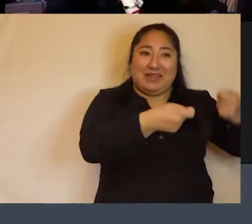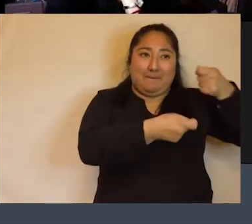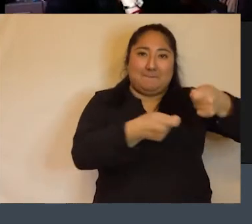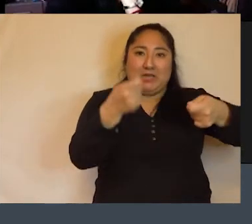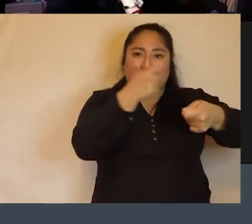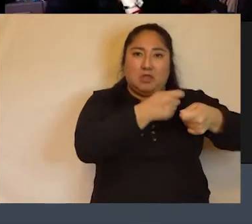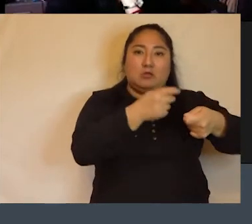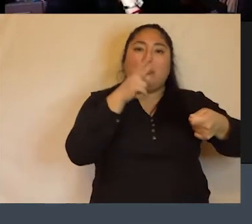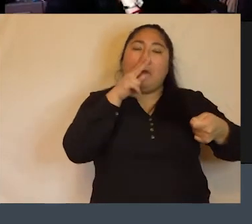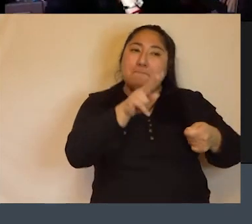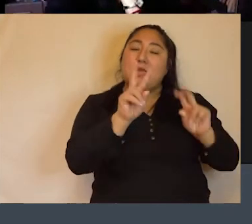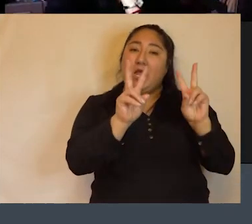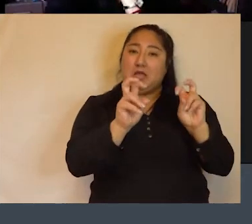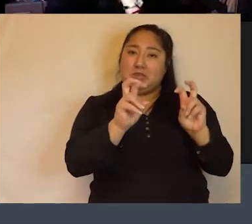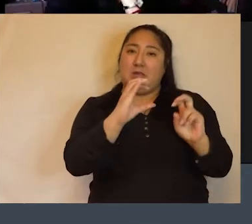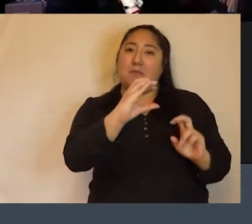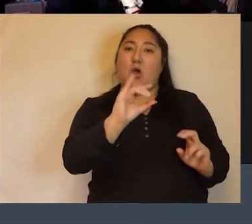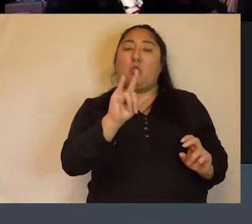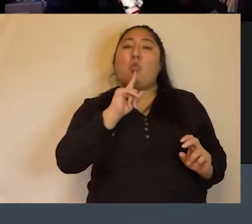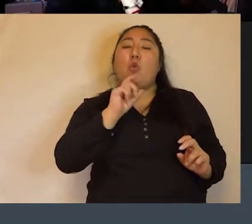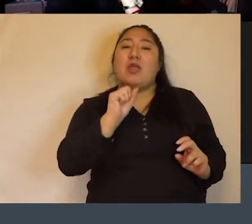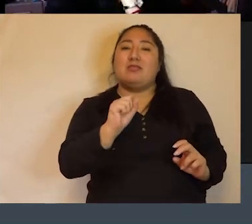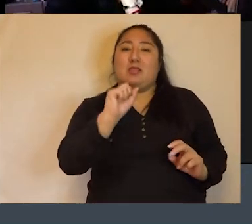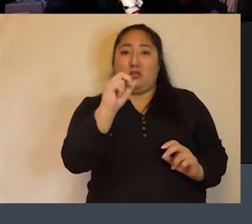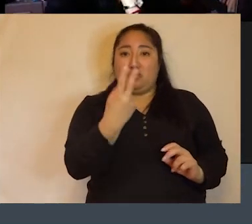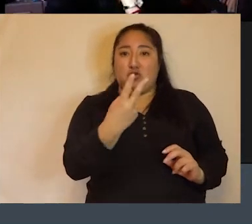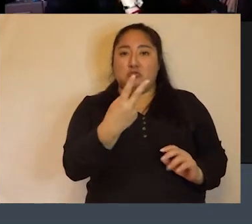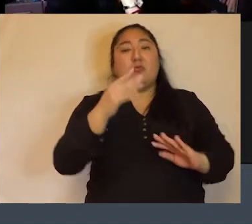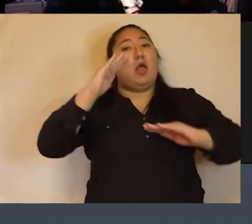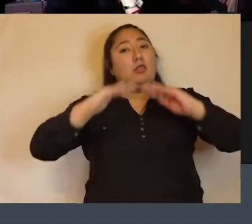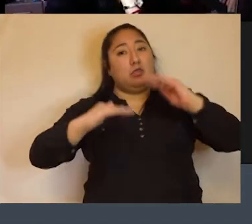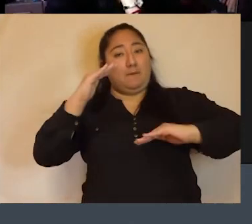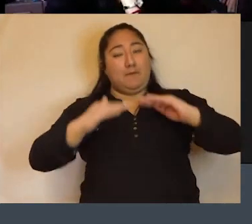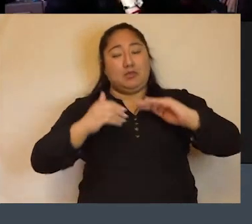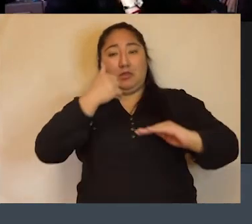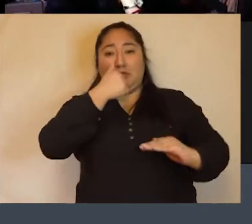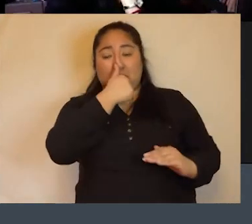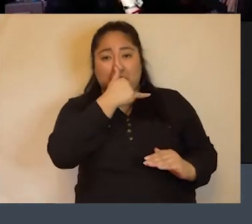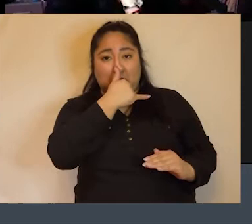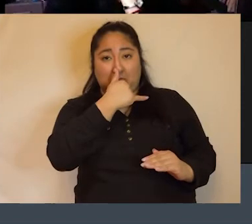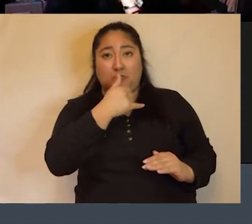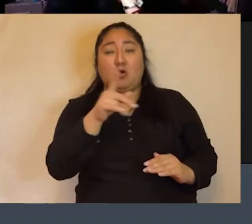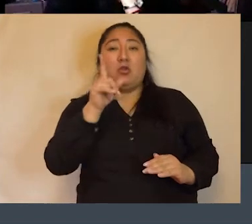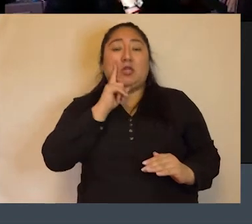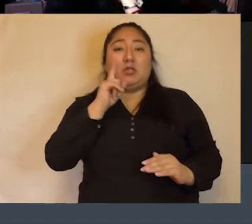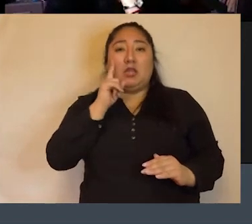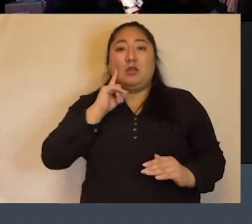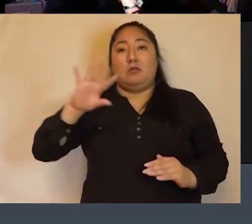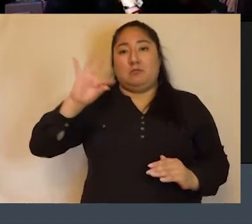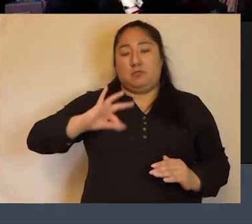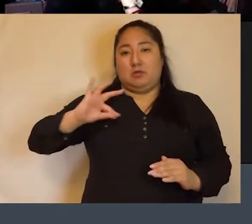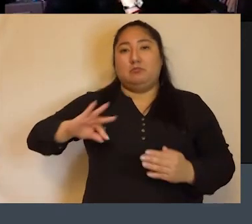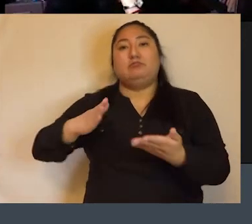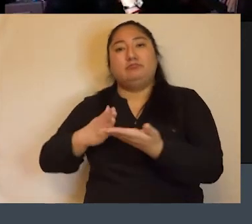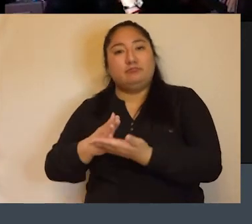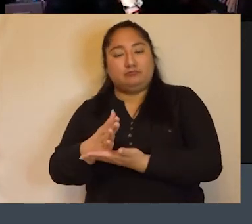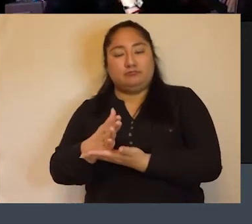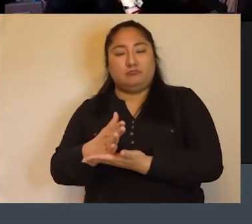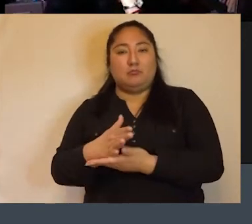inversión, evalúen cuenta 2 o APB, dependiendo del tiempo que tengan para